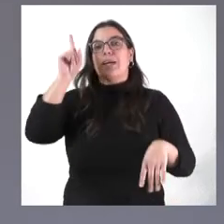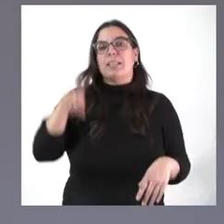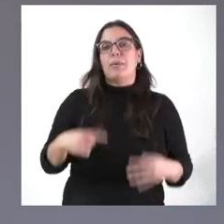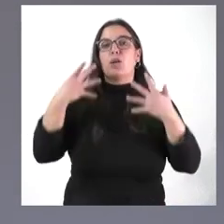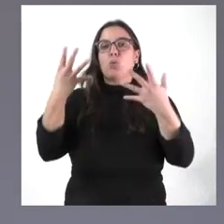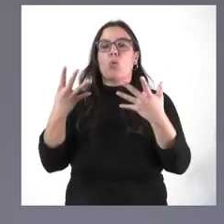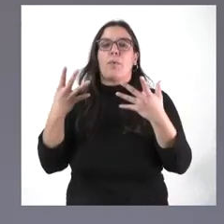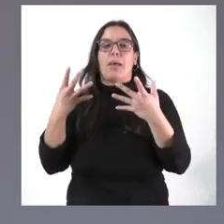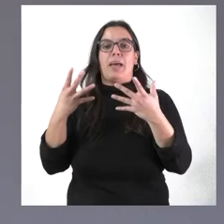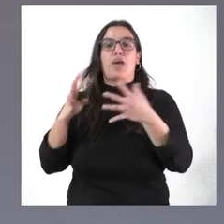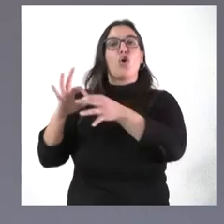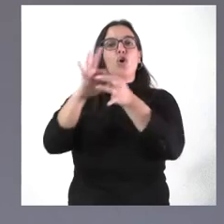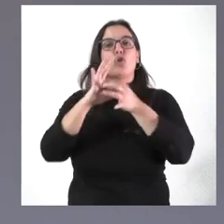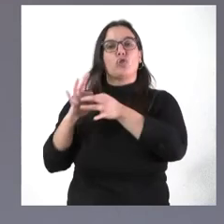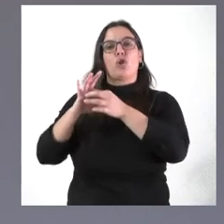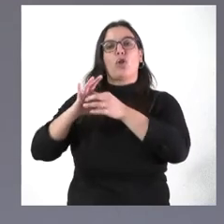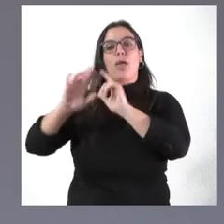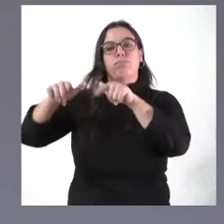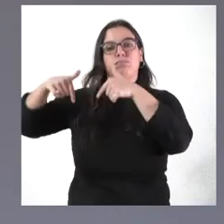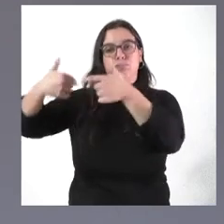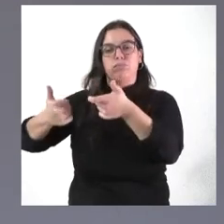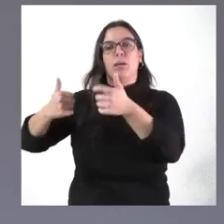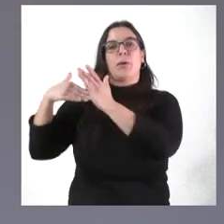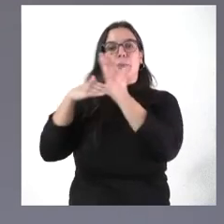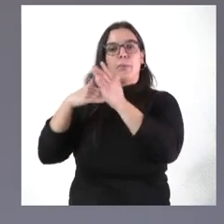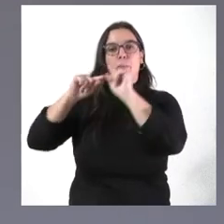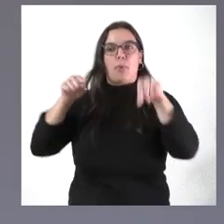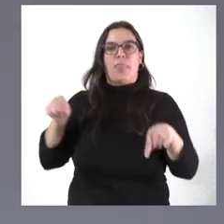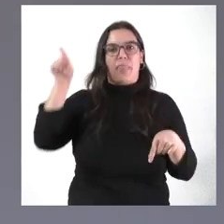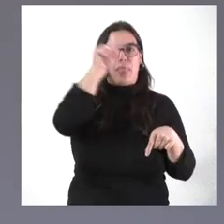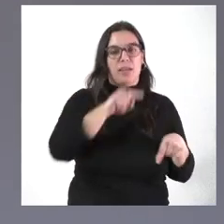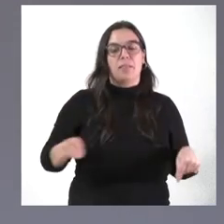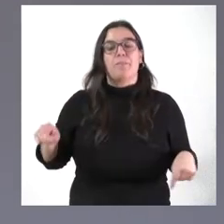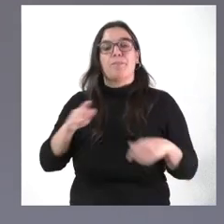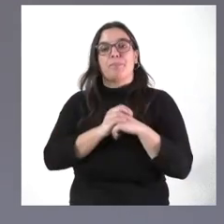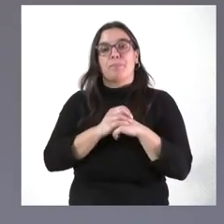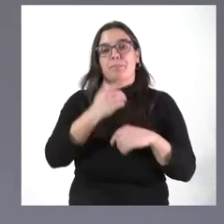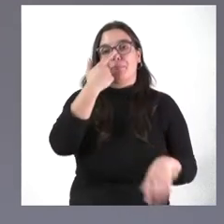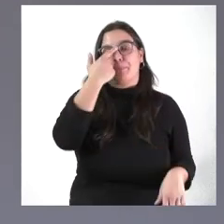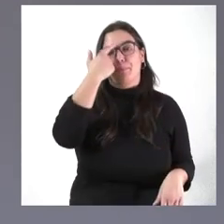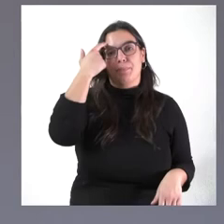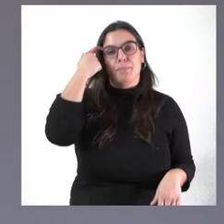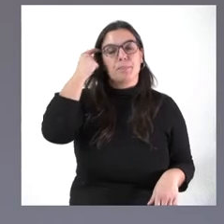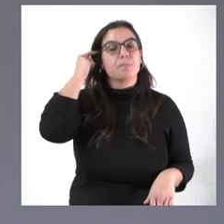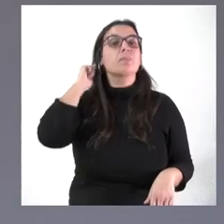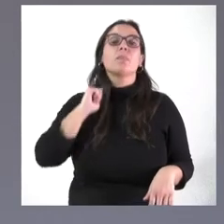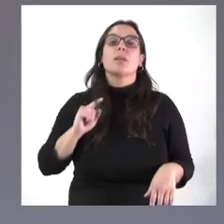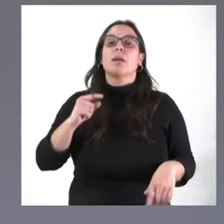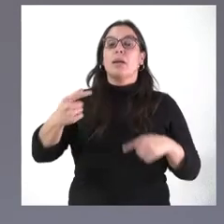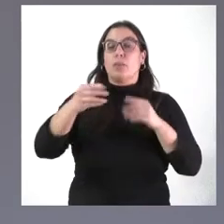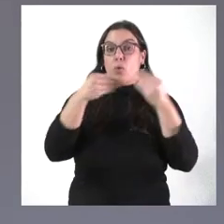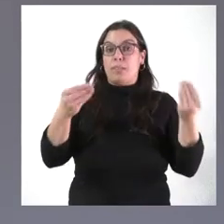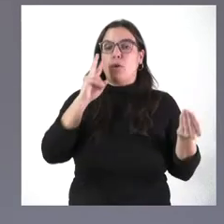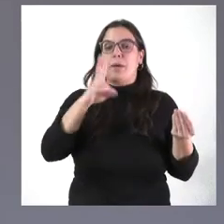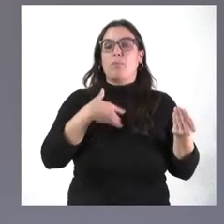de recogida de residuos de todas las provincias de Castilla y león se les aporta en la nota de prensa la relación